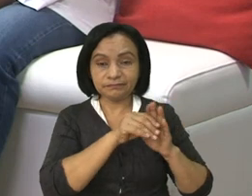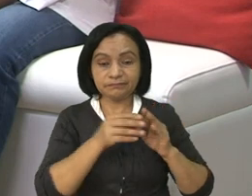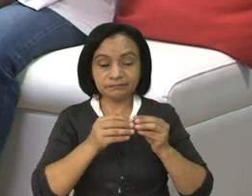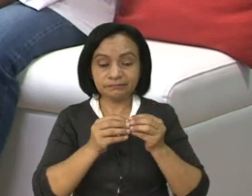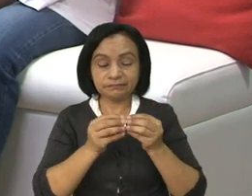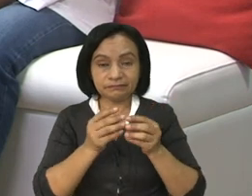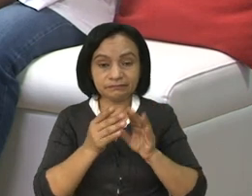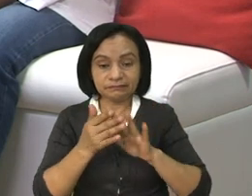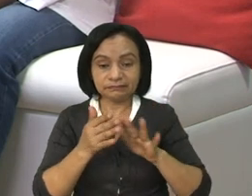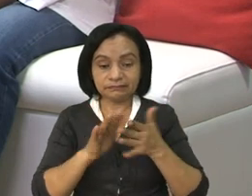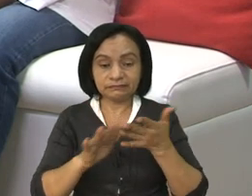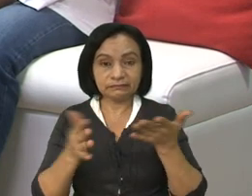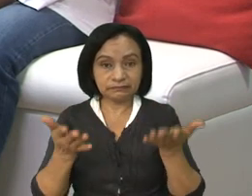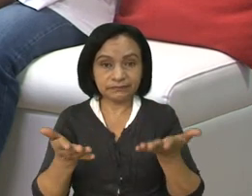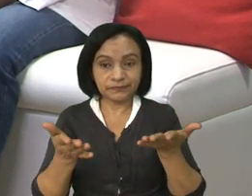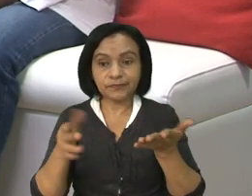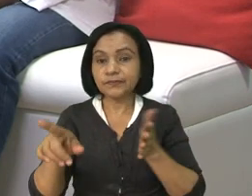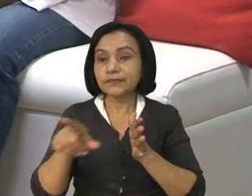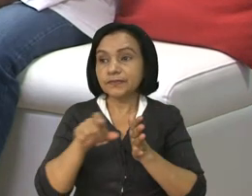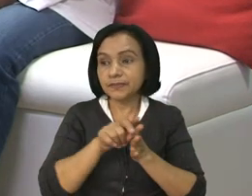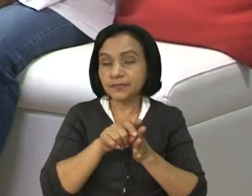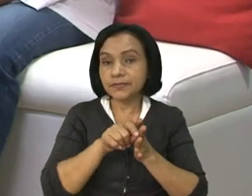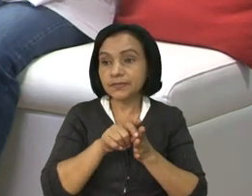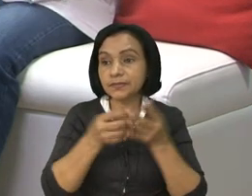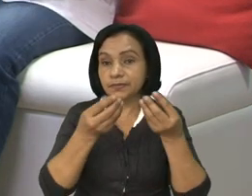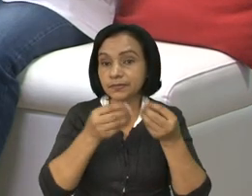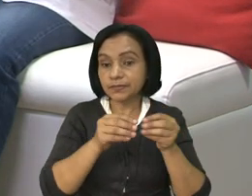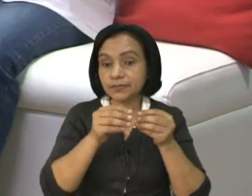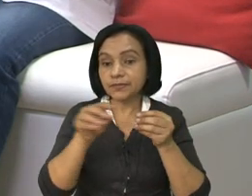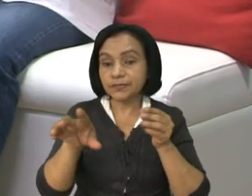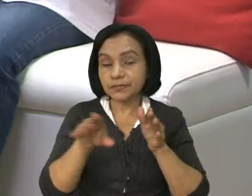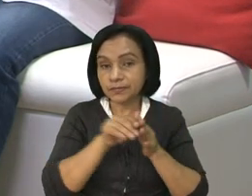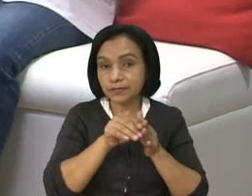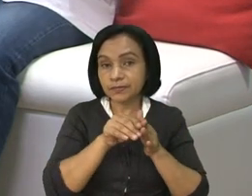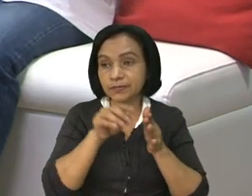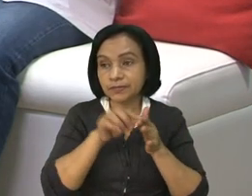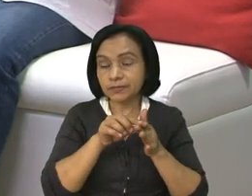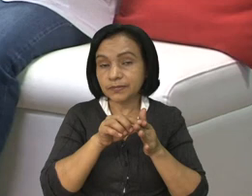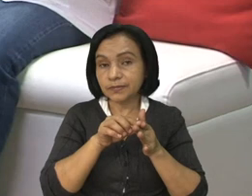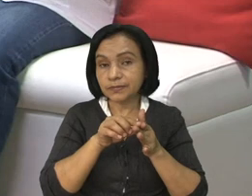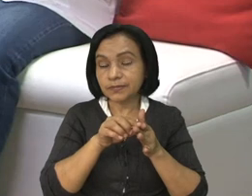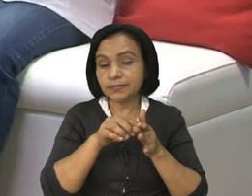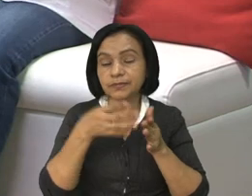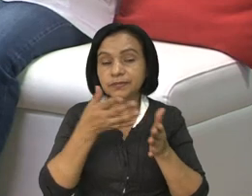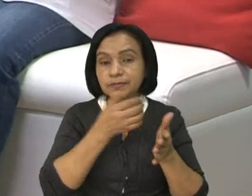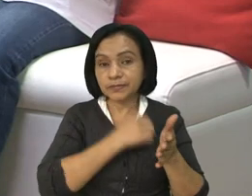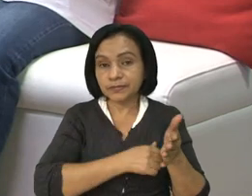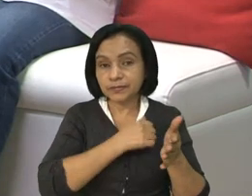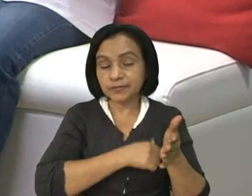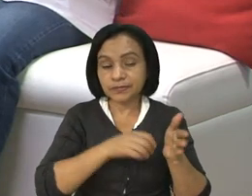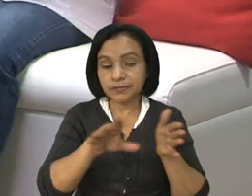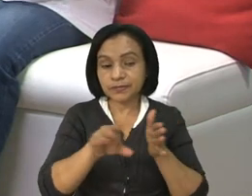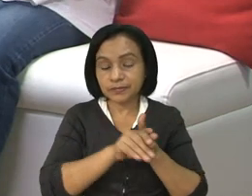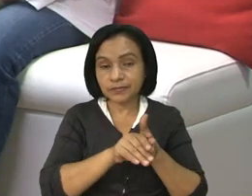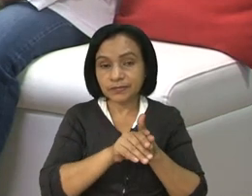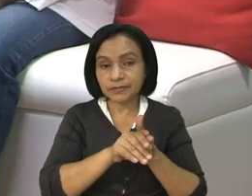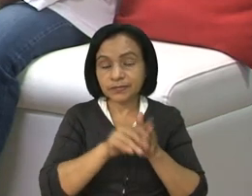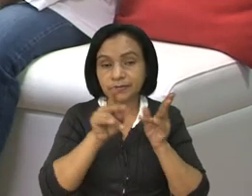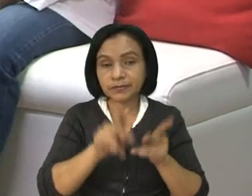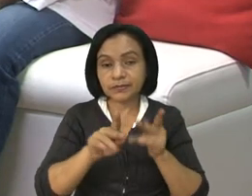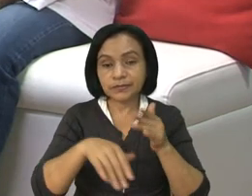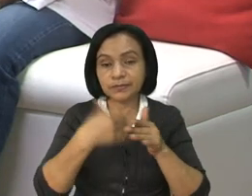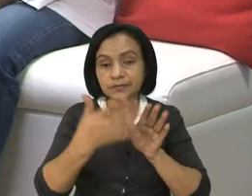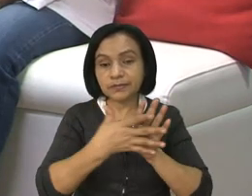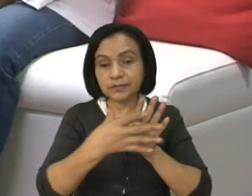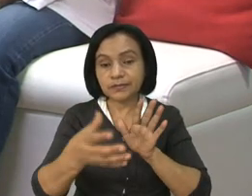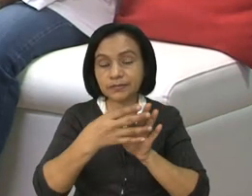donde el parásito deposita los huevos y está contaminada, y entonces viene la replicación,